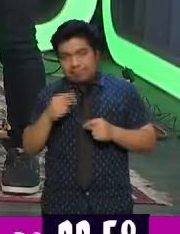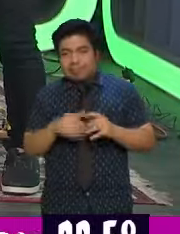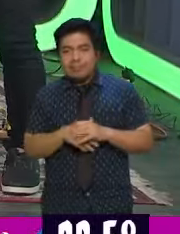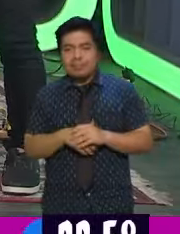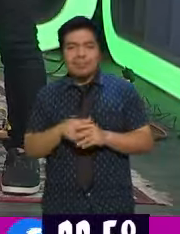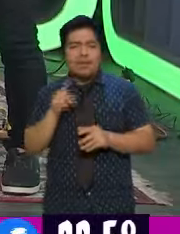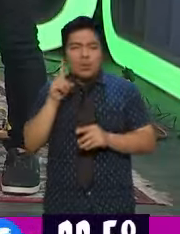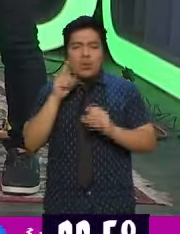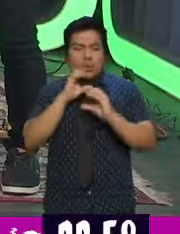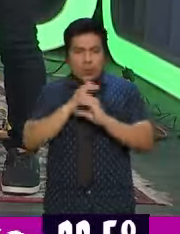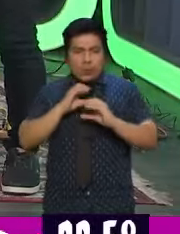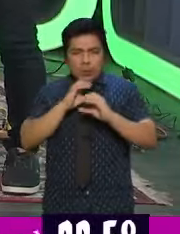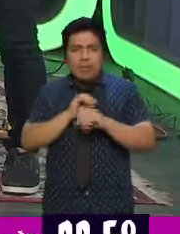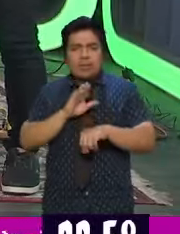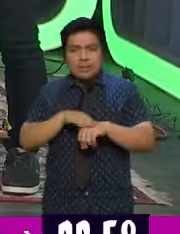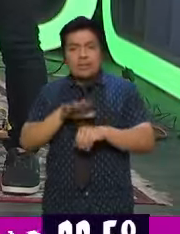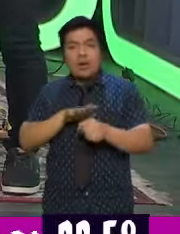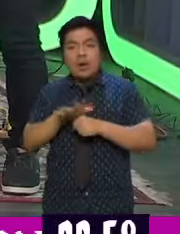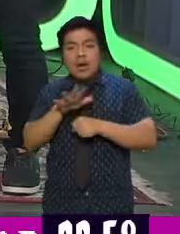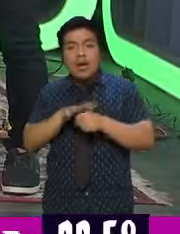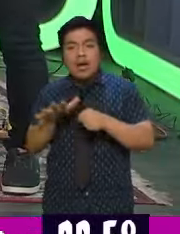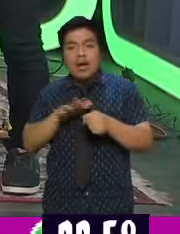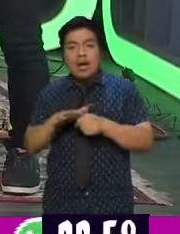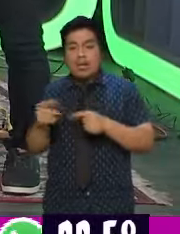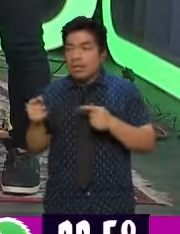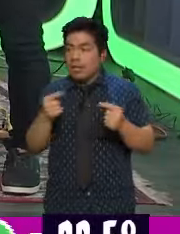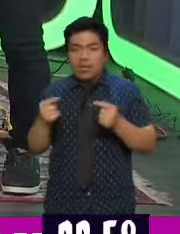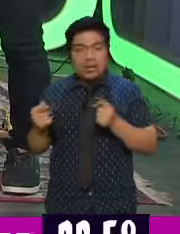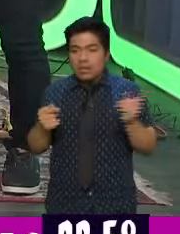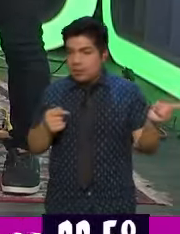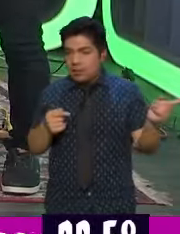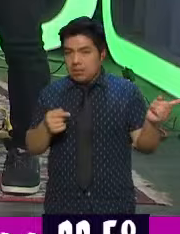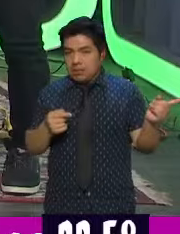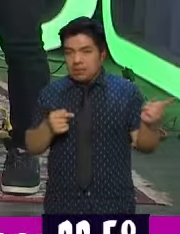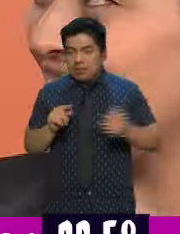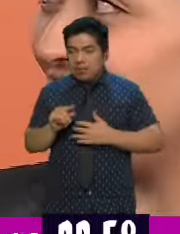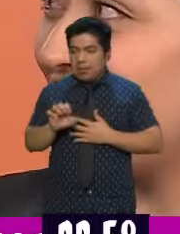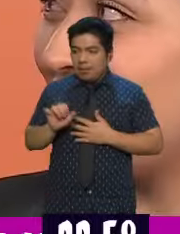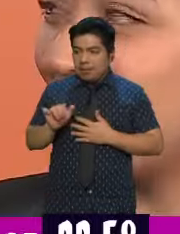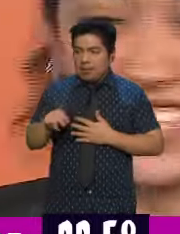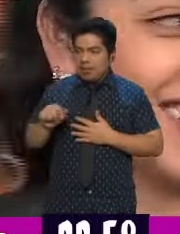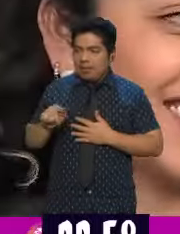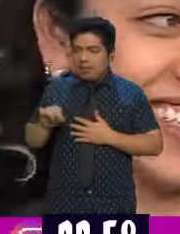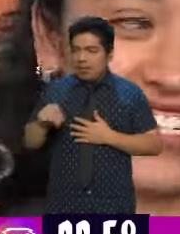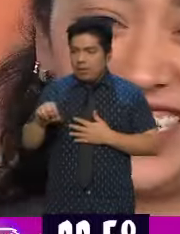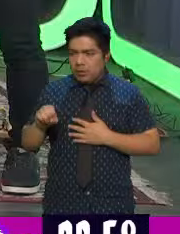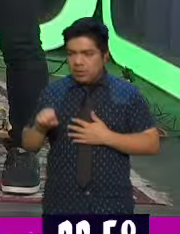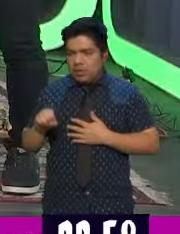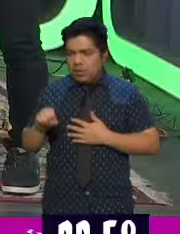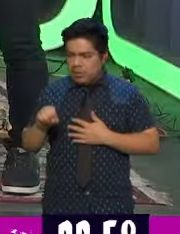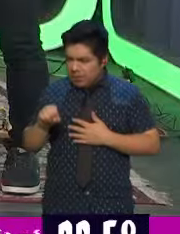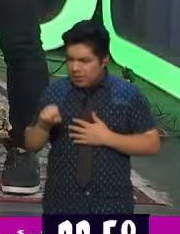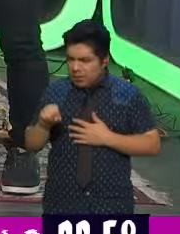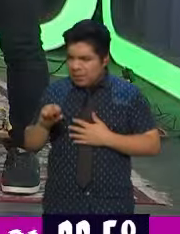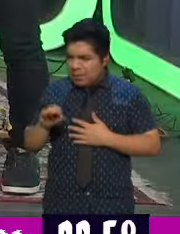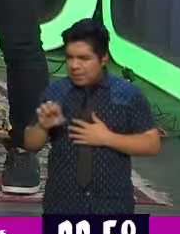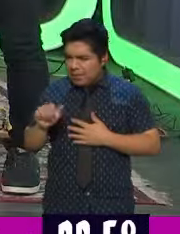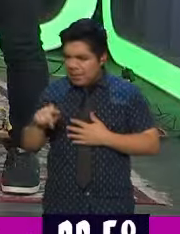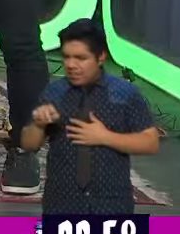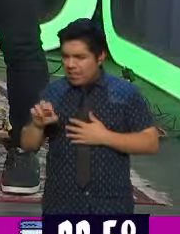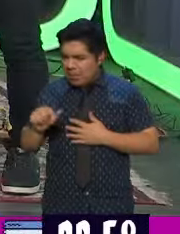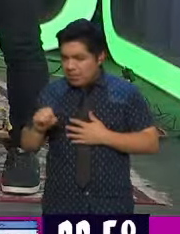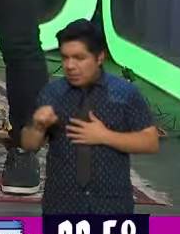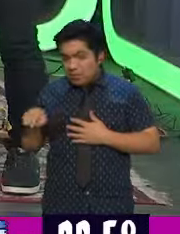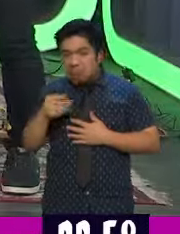una rolita más. ¿Con qué rolita nos despedimos? ¿Quién va a hablar? Epinefrina. Es lo único que dijo. Epinefrina. Es